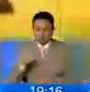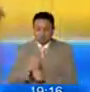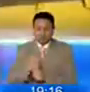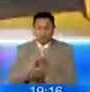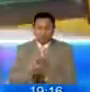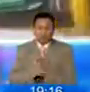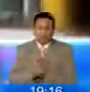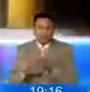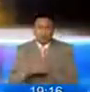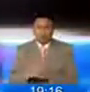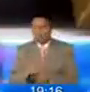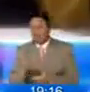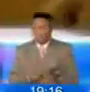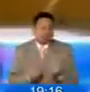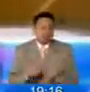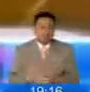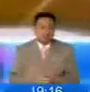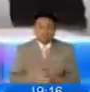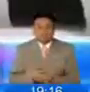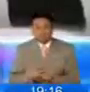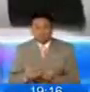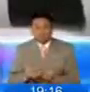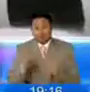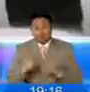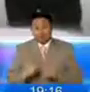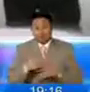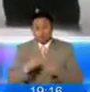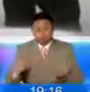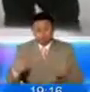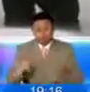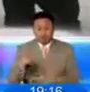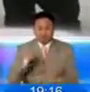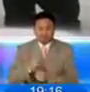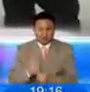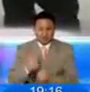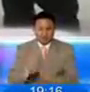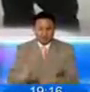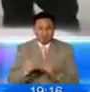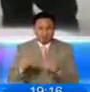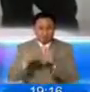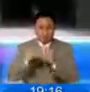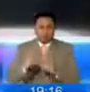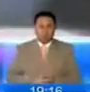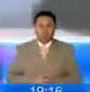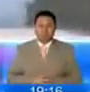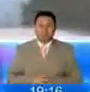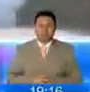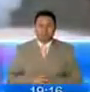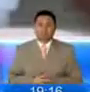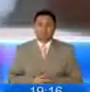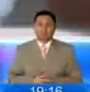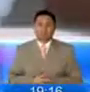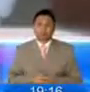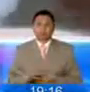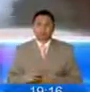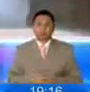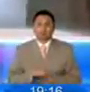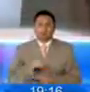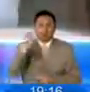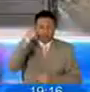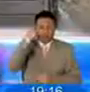más opciones, entonces creo que sería una buena solución empezar por ahí para comenzar a generar más negocios. Además, creen que el